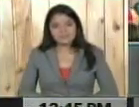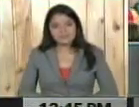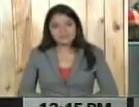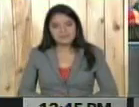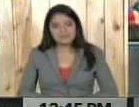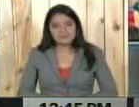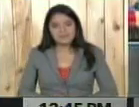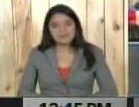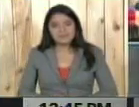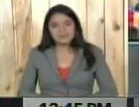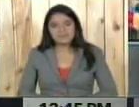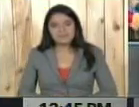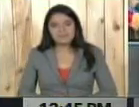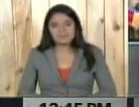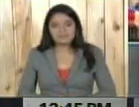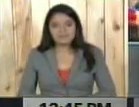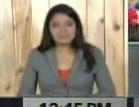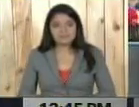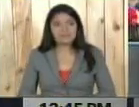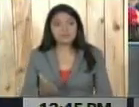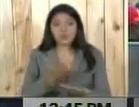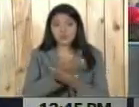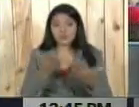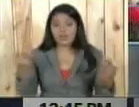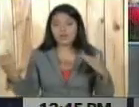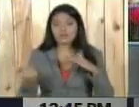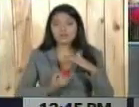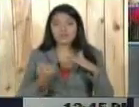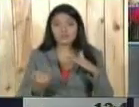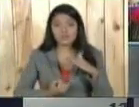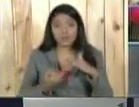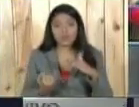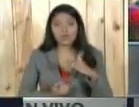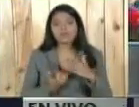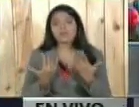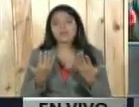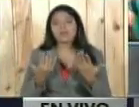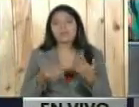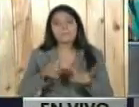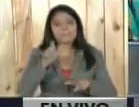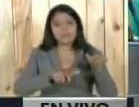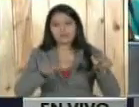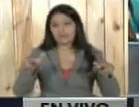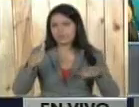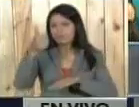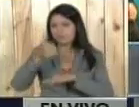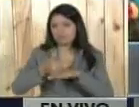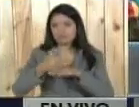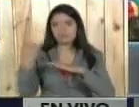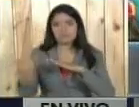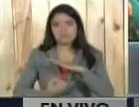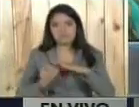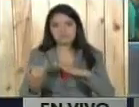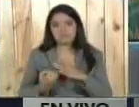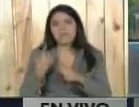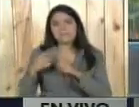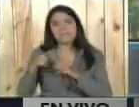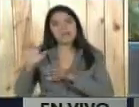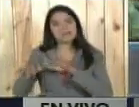magistradas, altas representantes de los poderes públicos, queridos altos representantes, compañeros